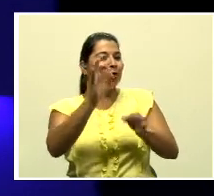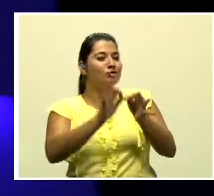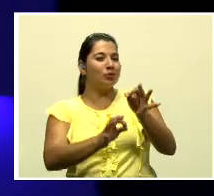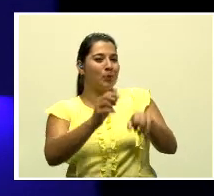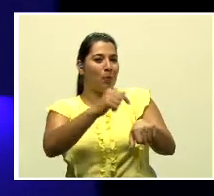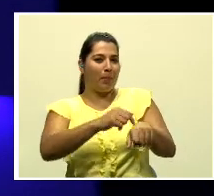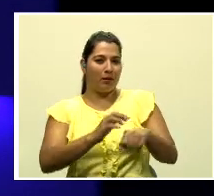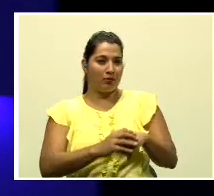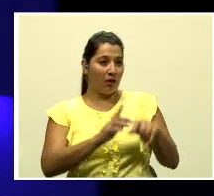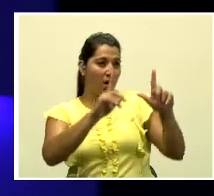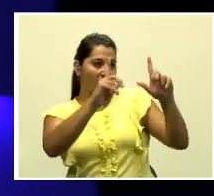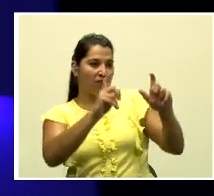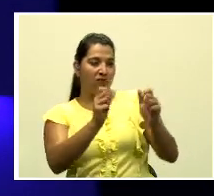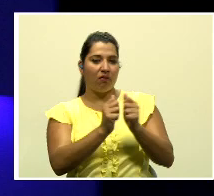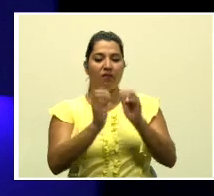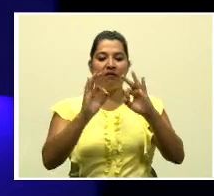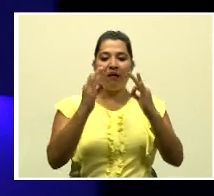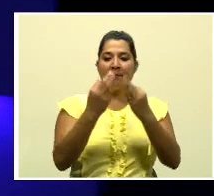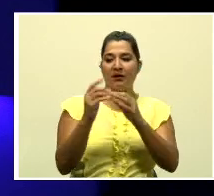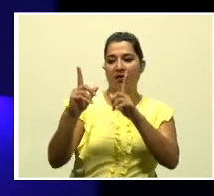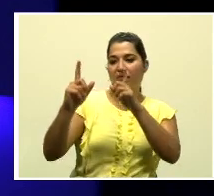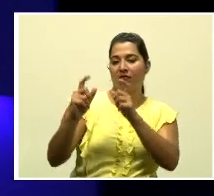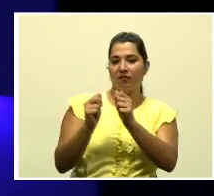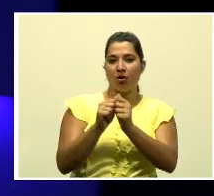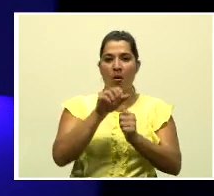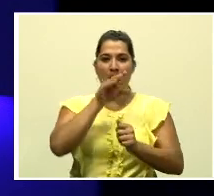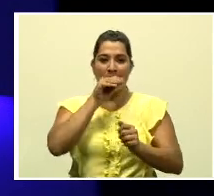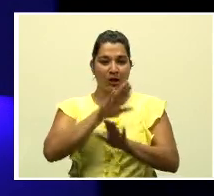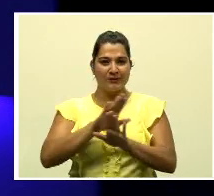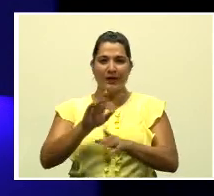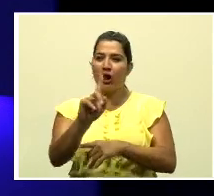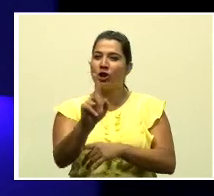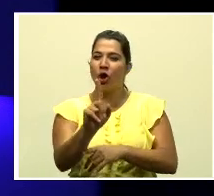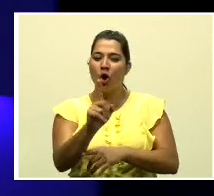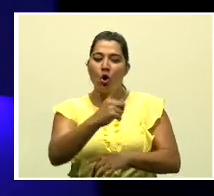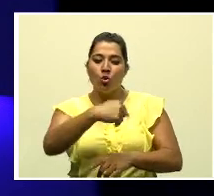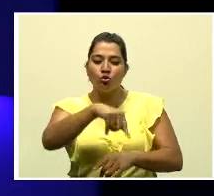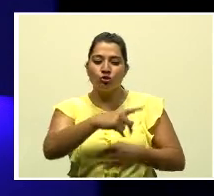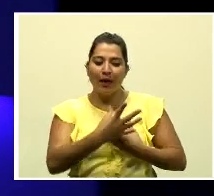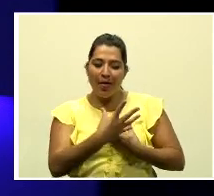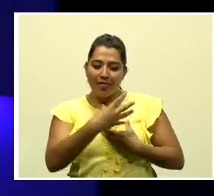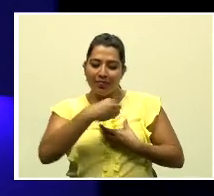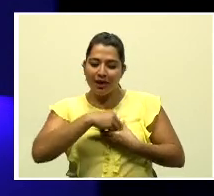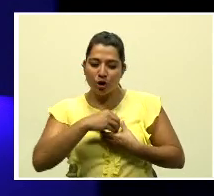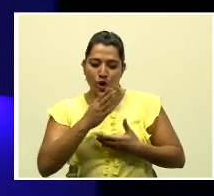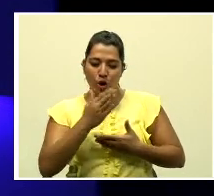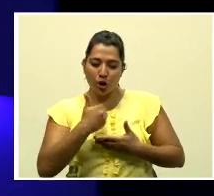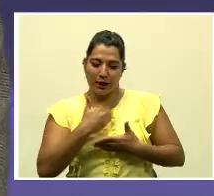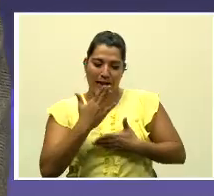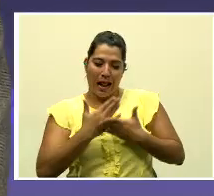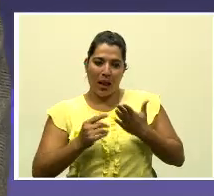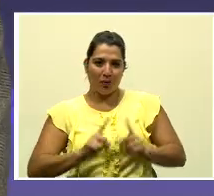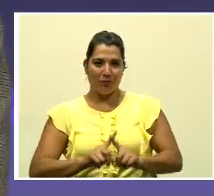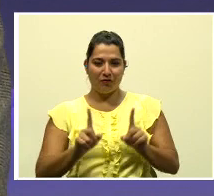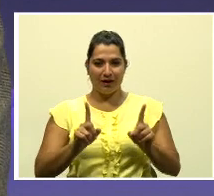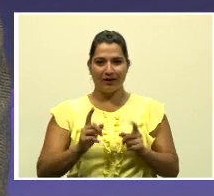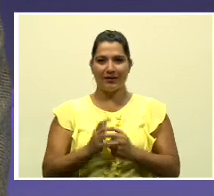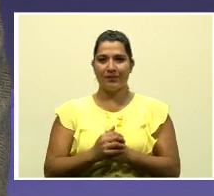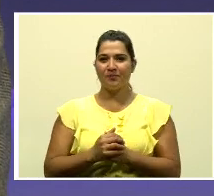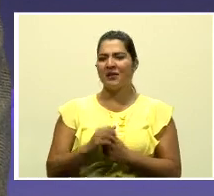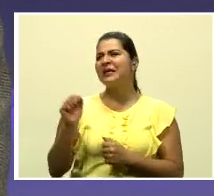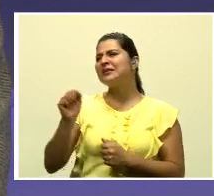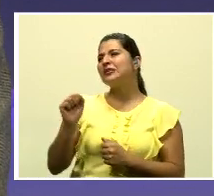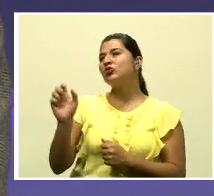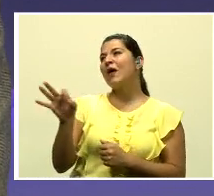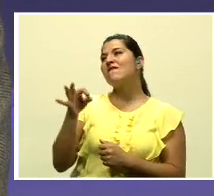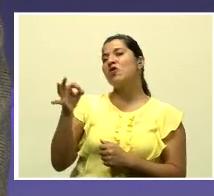con mi familiar o con mi perro, ¿verdad? Hay como un aliento diferente. Es un modo de